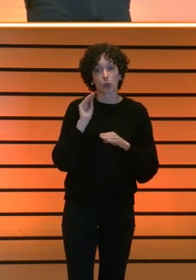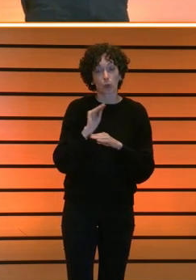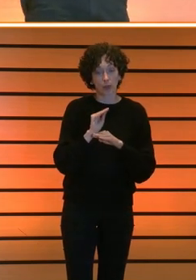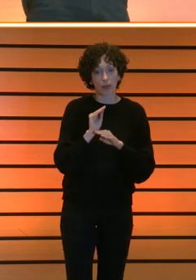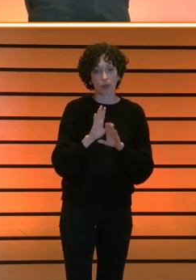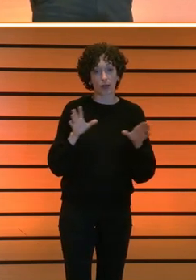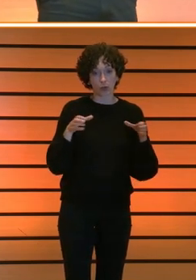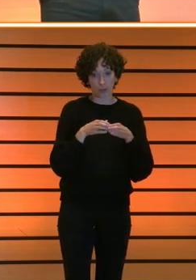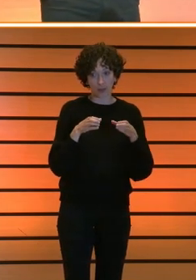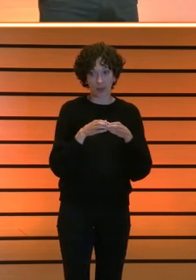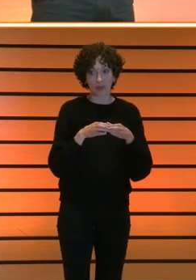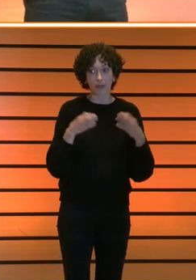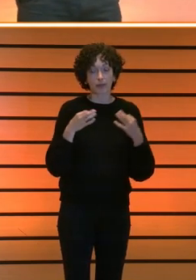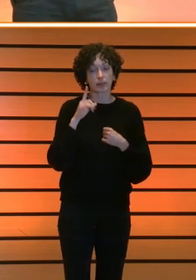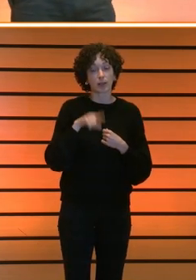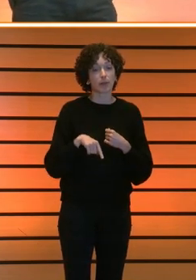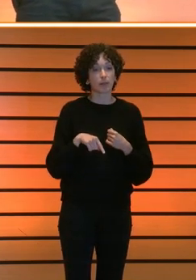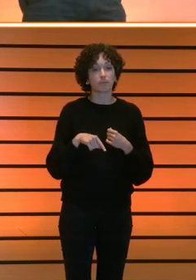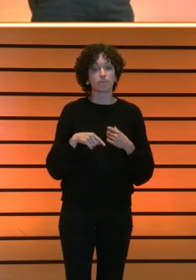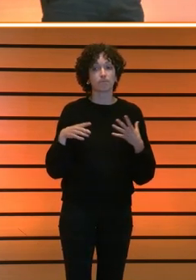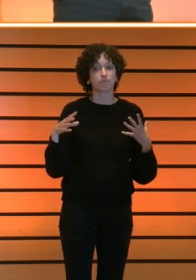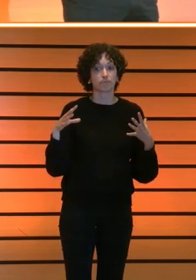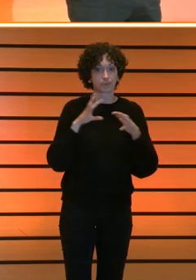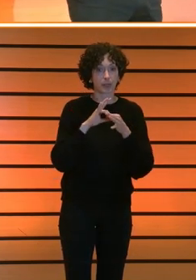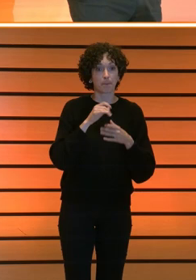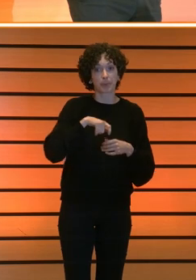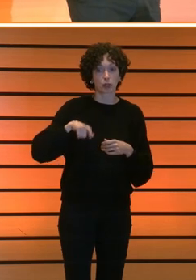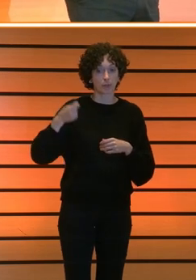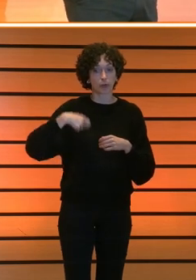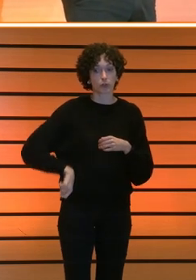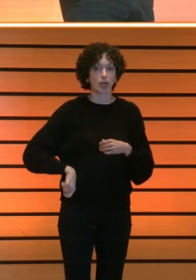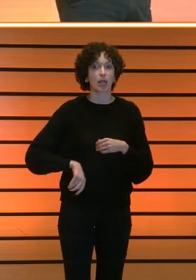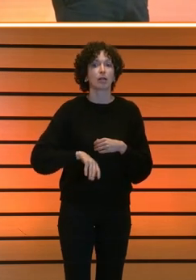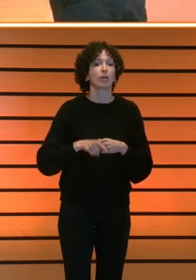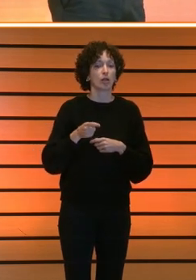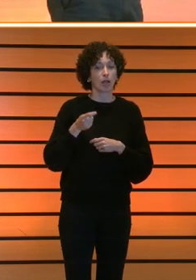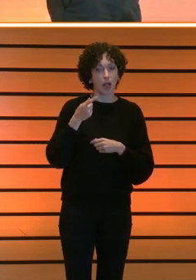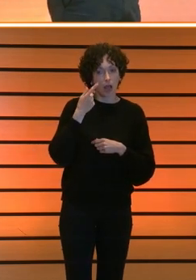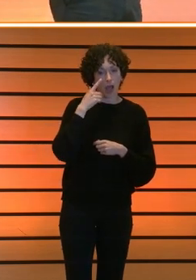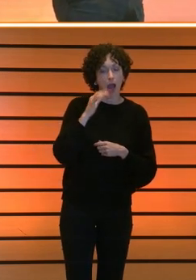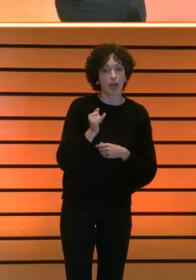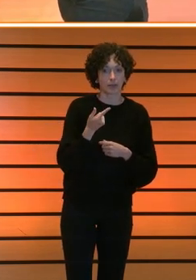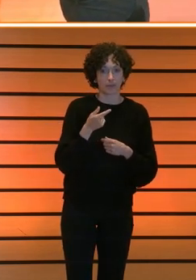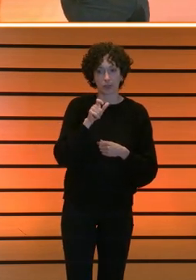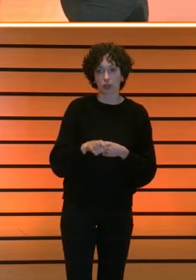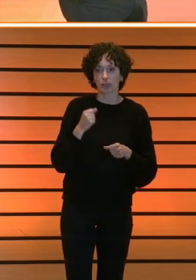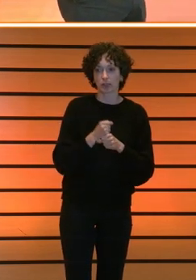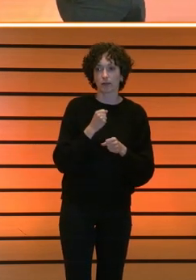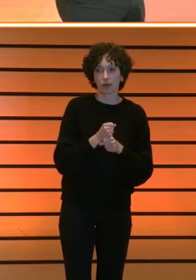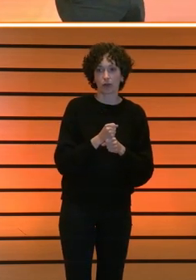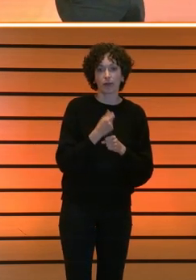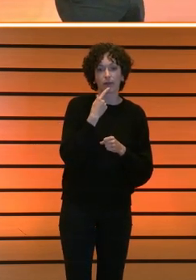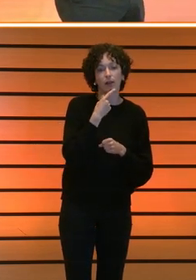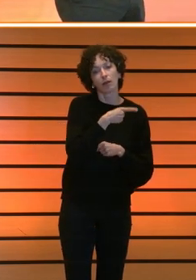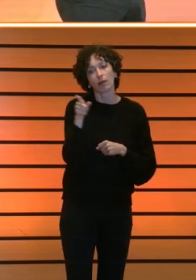la necesidad de control de presencia de profesionales no puede ser que digamos a un trabajador que tiene que ir a tal casa tenemos que saber que ha